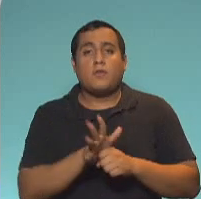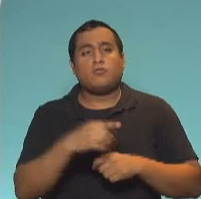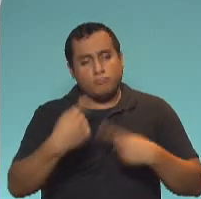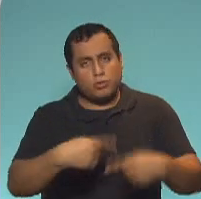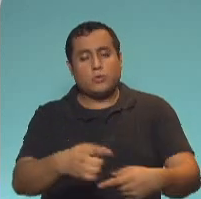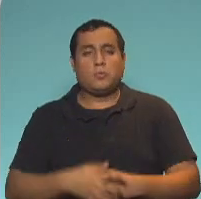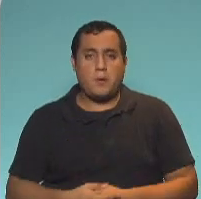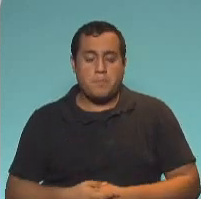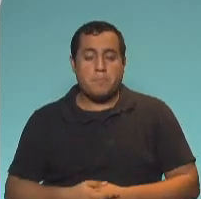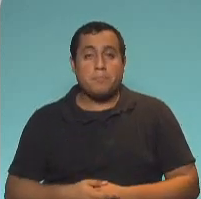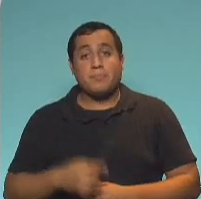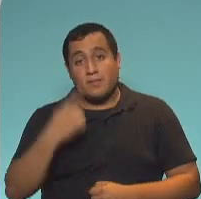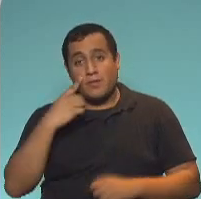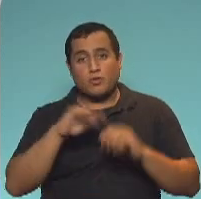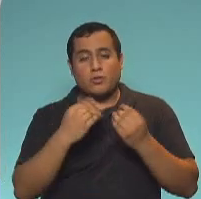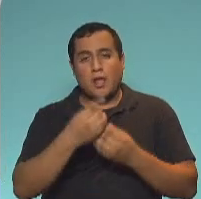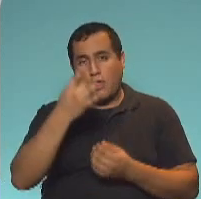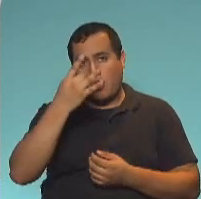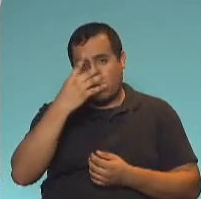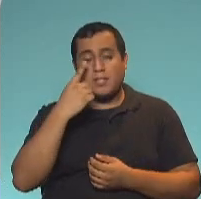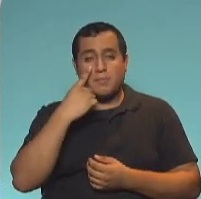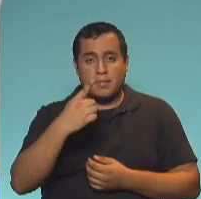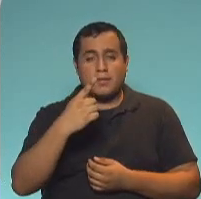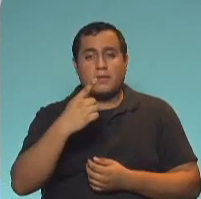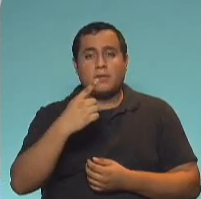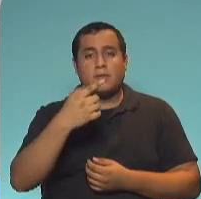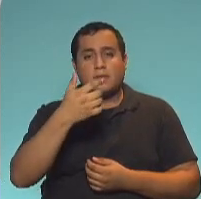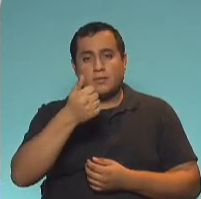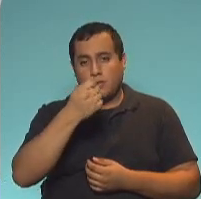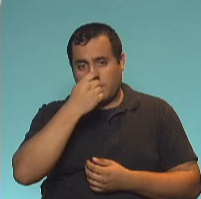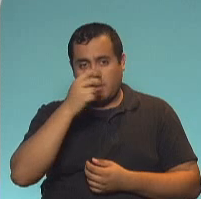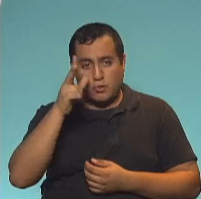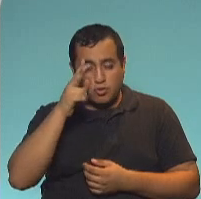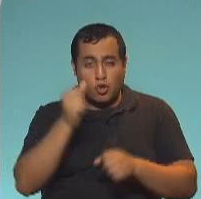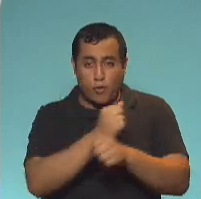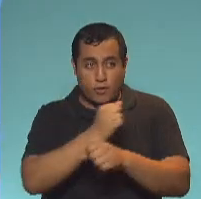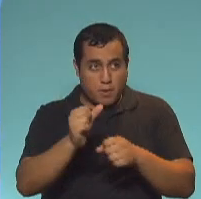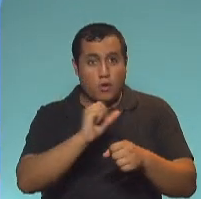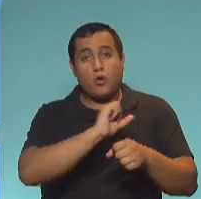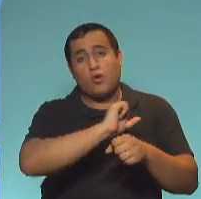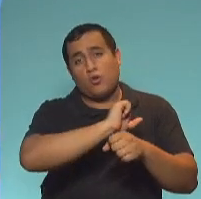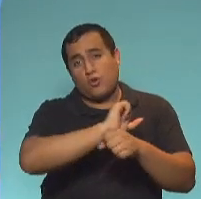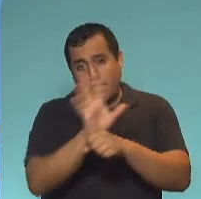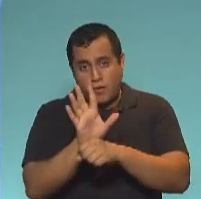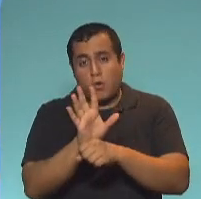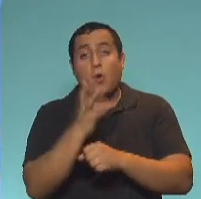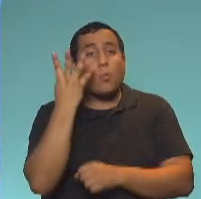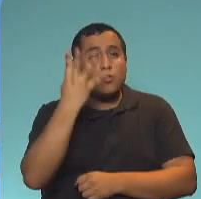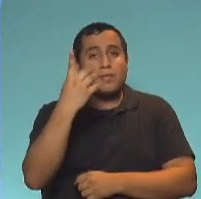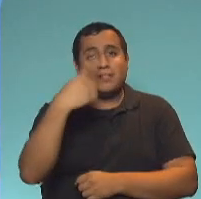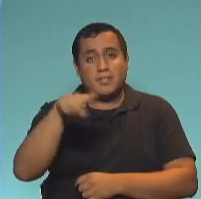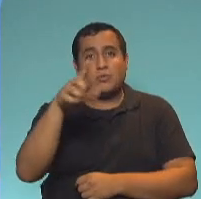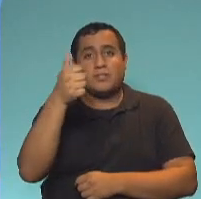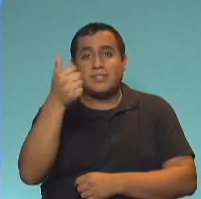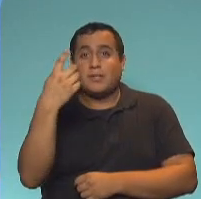del total de 12 mil 628 casos confirmados acumulados tenemos cuatro mil ciento sesenta